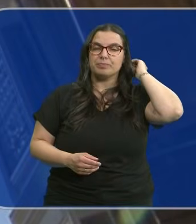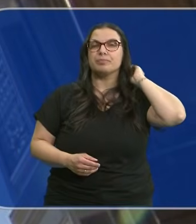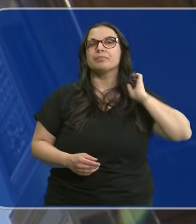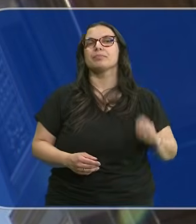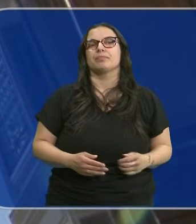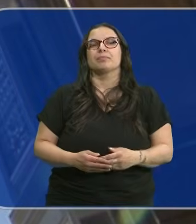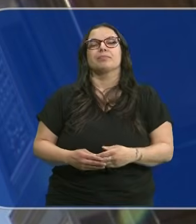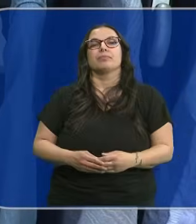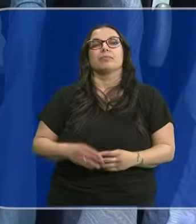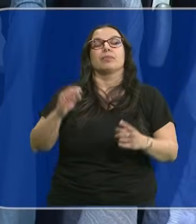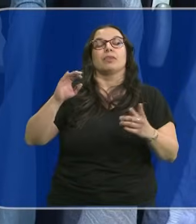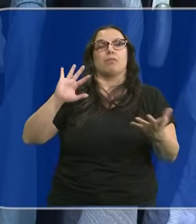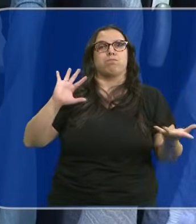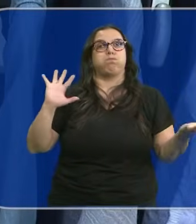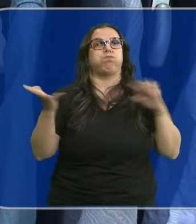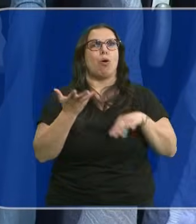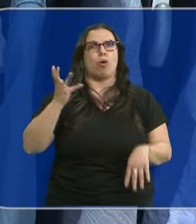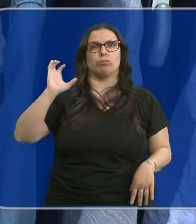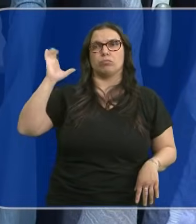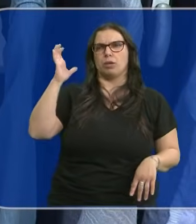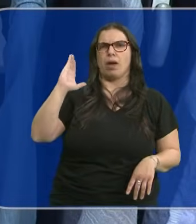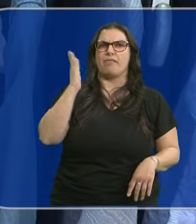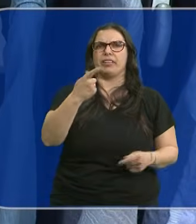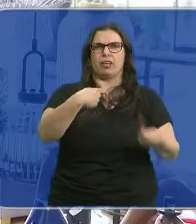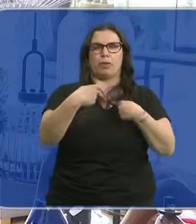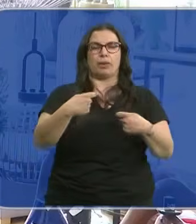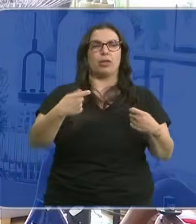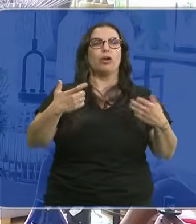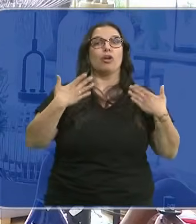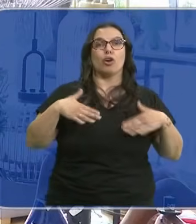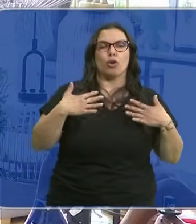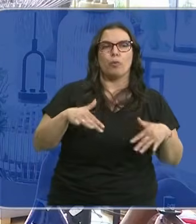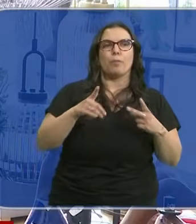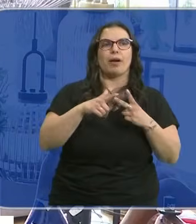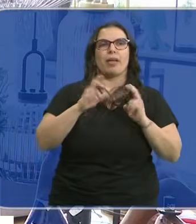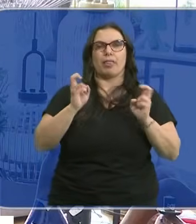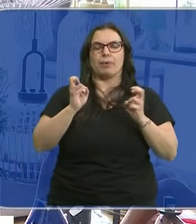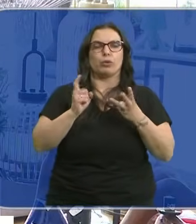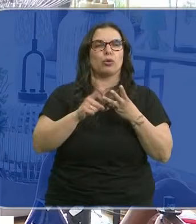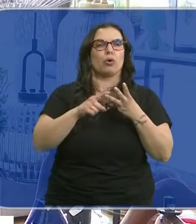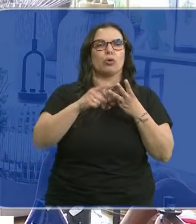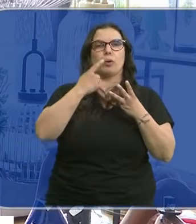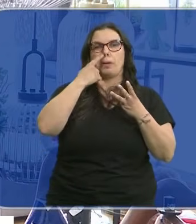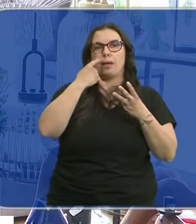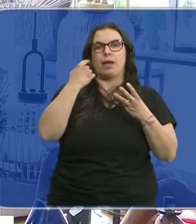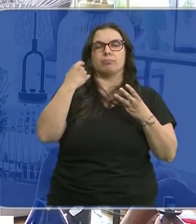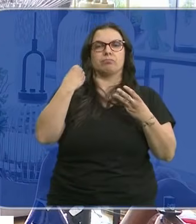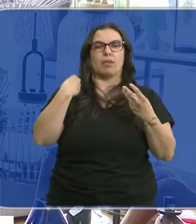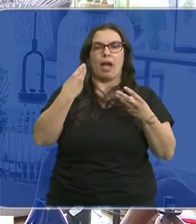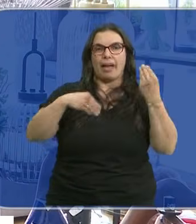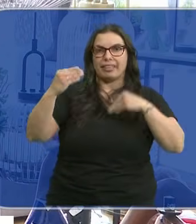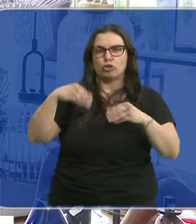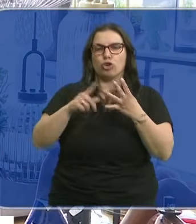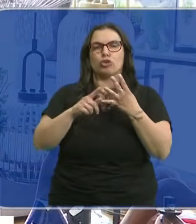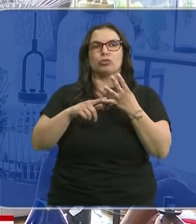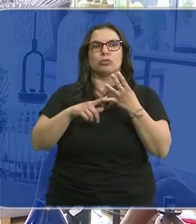Los drásticos cambios de tiempo afectan al comercio. Los comercios de textil, los comercios de calzado, los comercios de accesorios, el baño,